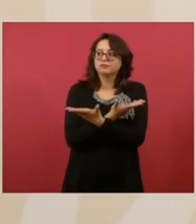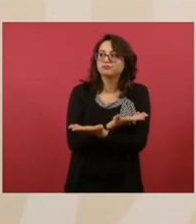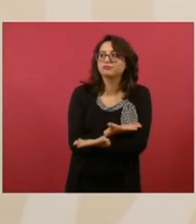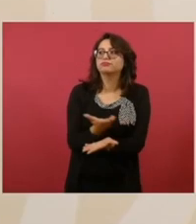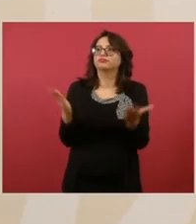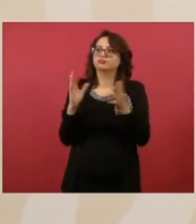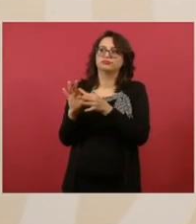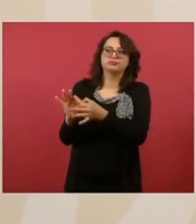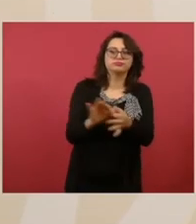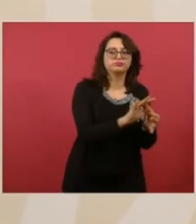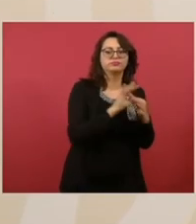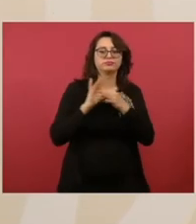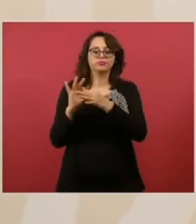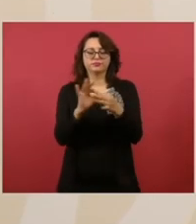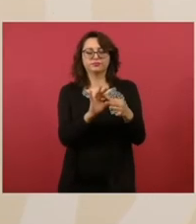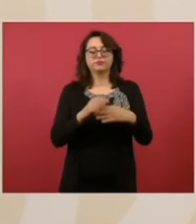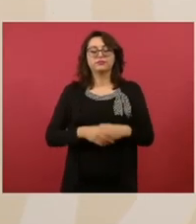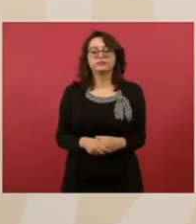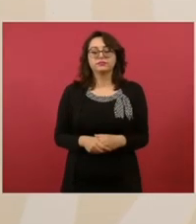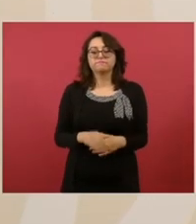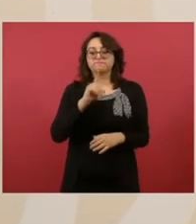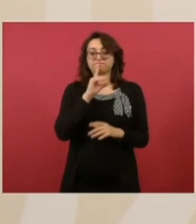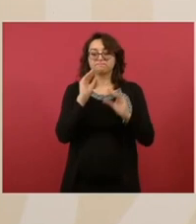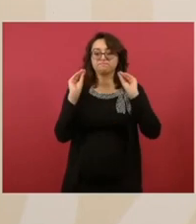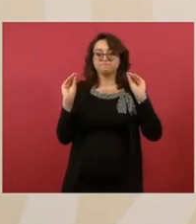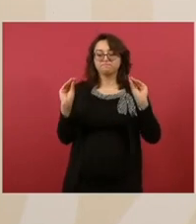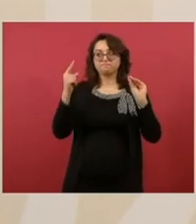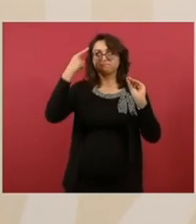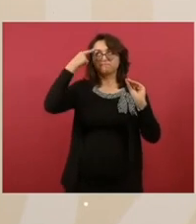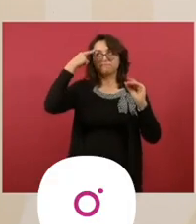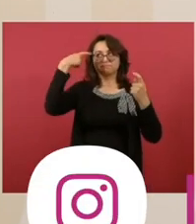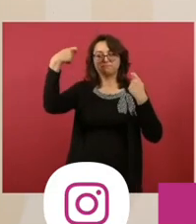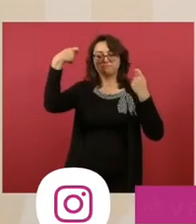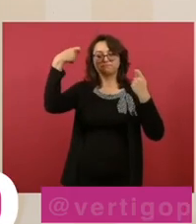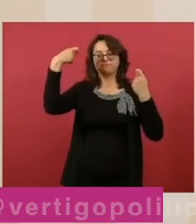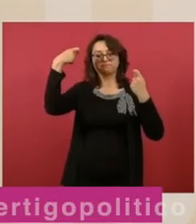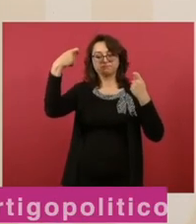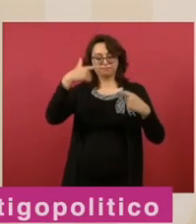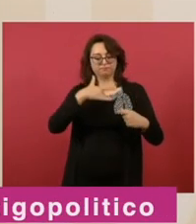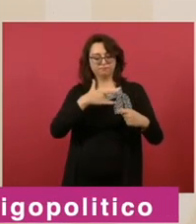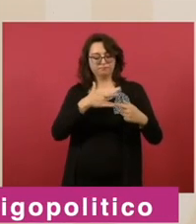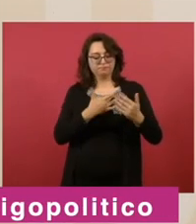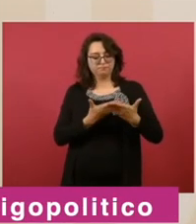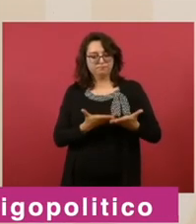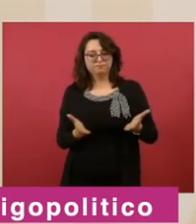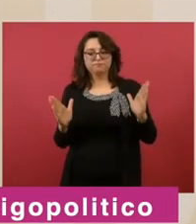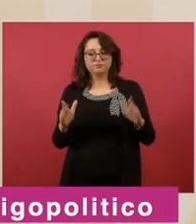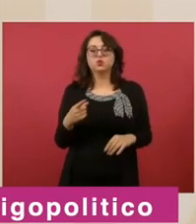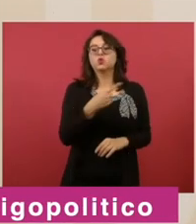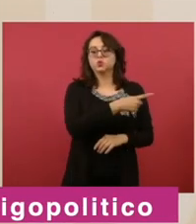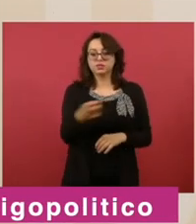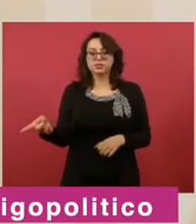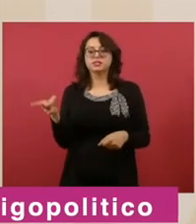Ana Gabriela Guevara, titular de la CONADE, dice que no se arrepiente de las polémicas declaraciones que hizo con respecto a la selección